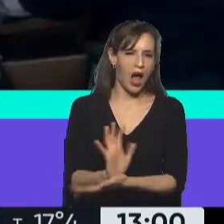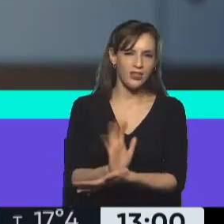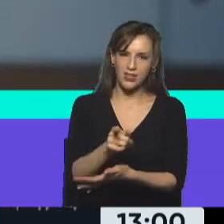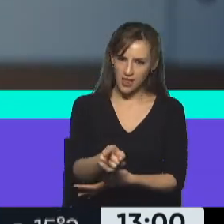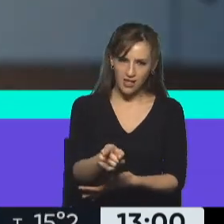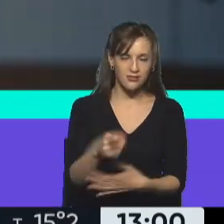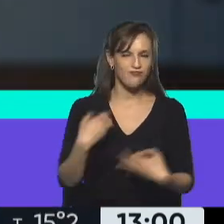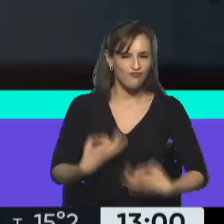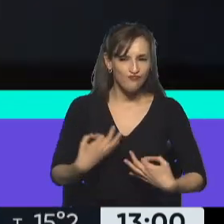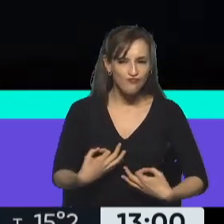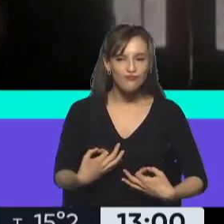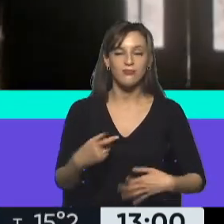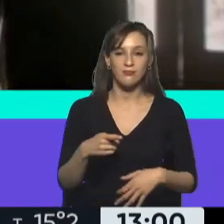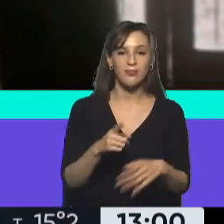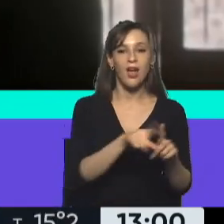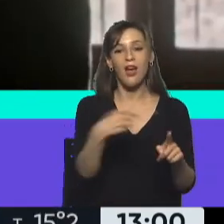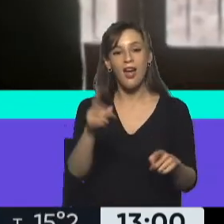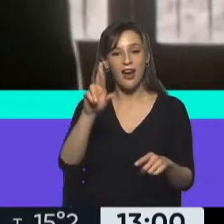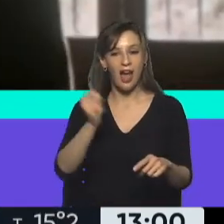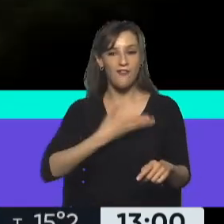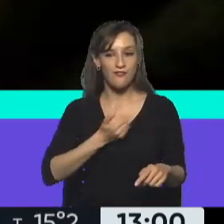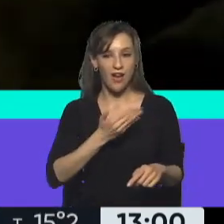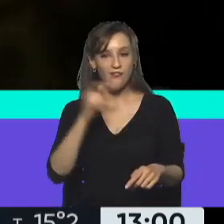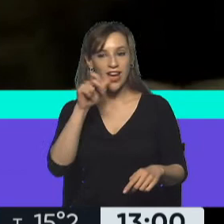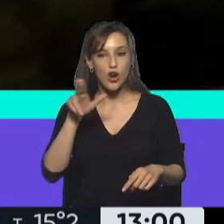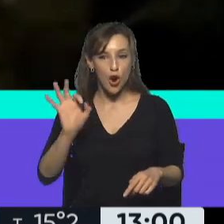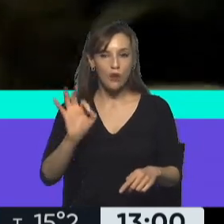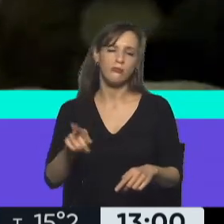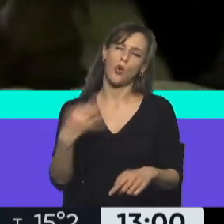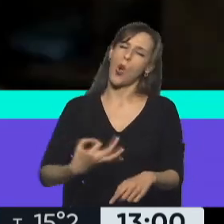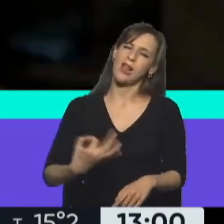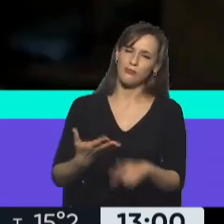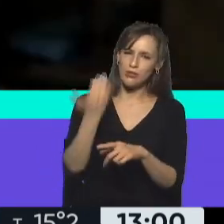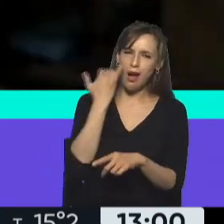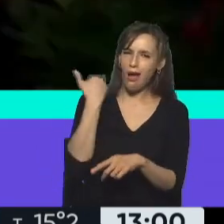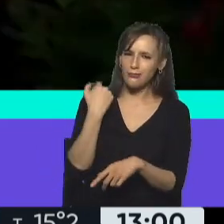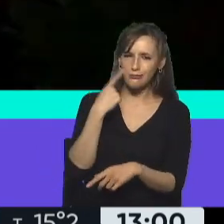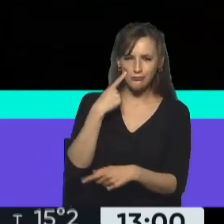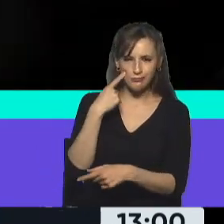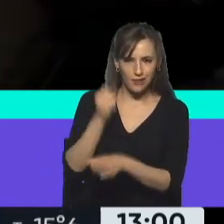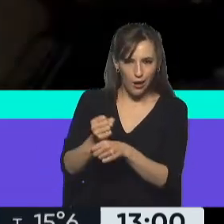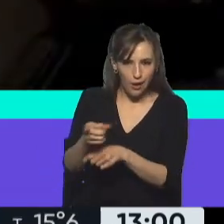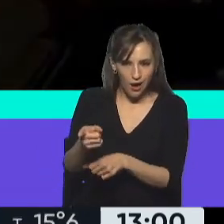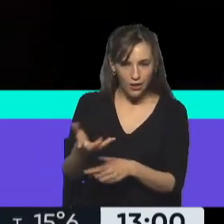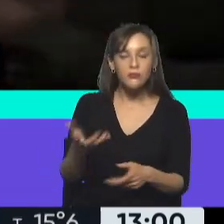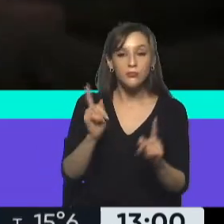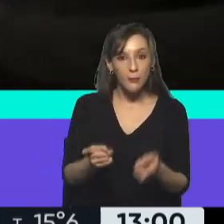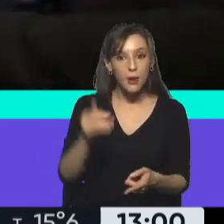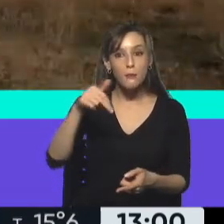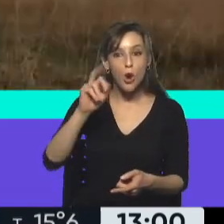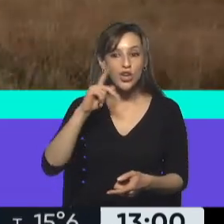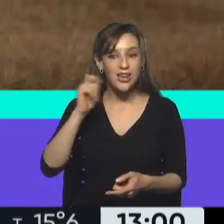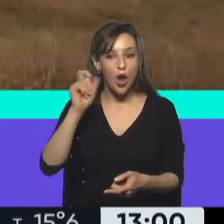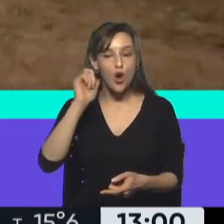personaje. Y bueno, Rafa Ferro fue un lujo, yo ya había trabajado con él. Y Mónica Gonzaga me